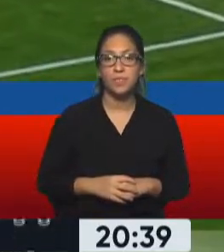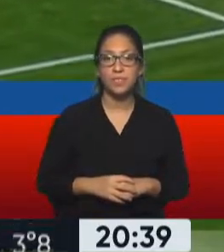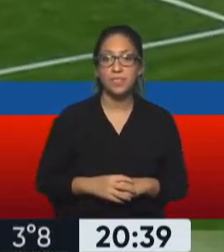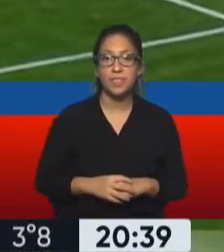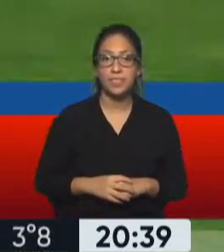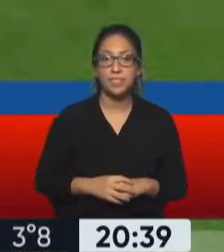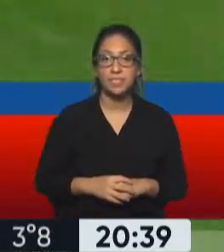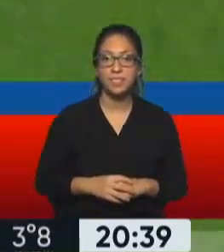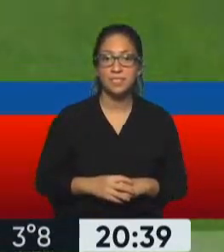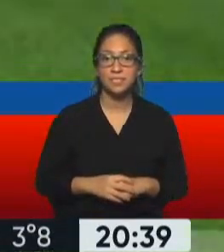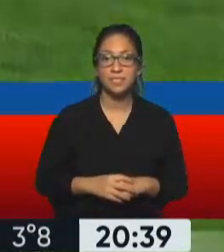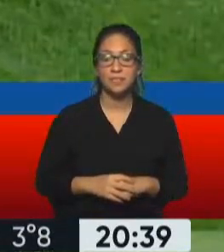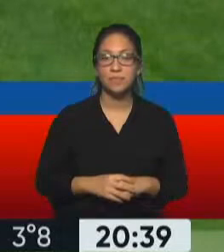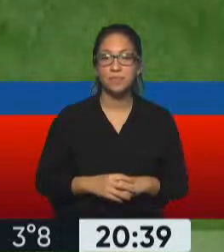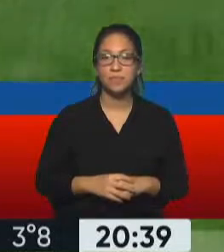complicó a Díaz. Después